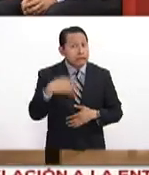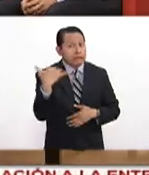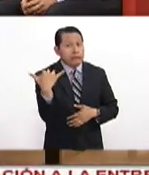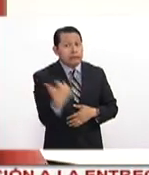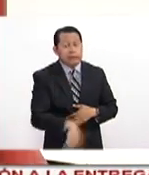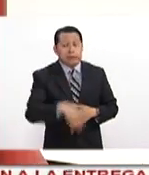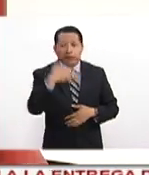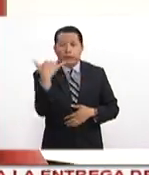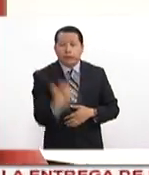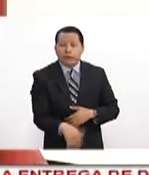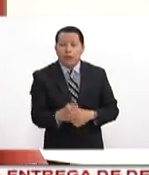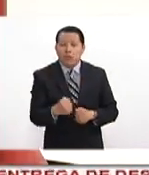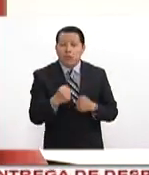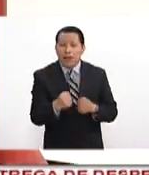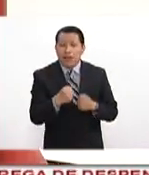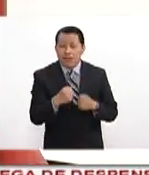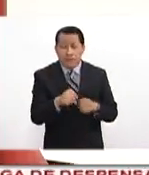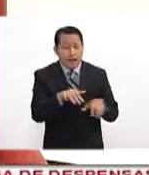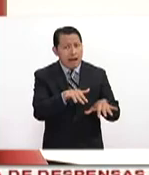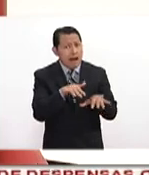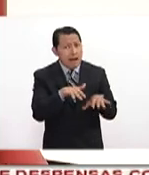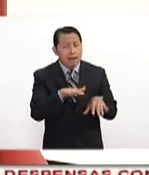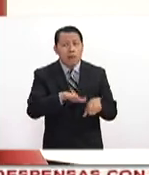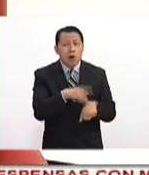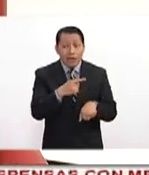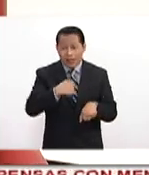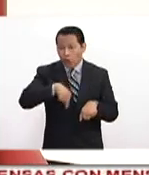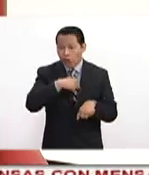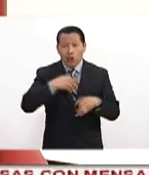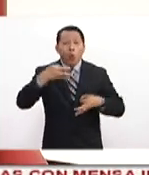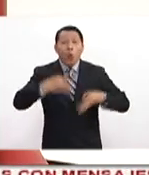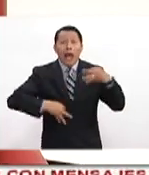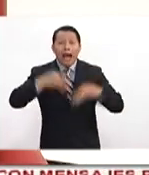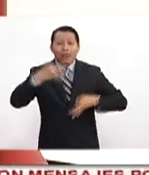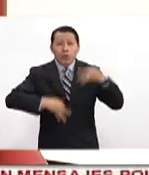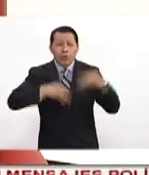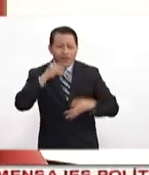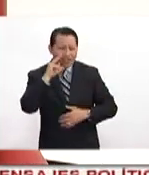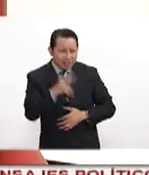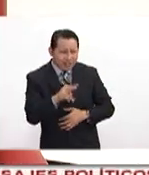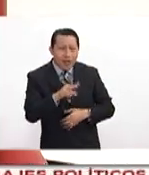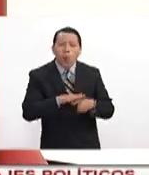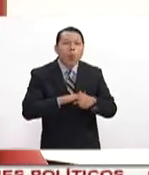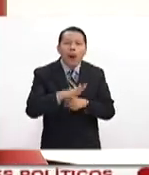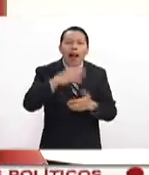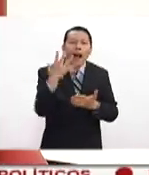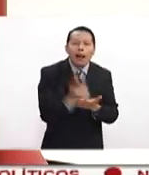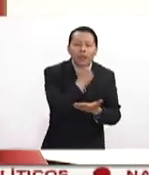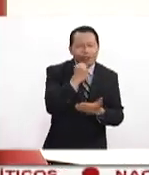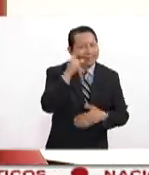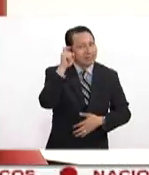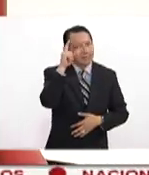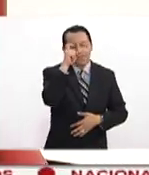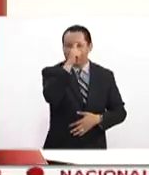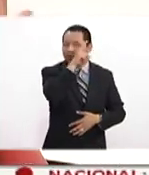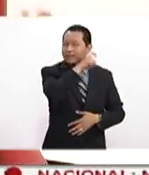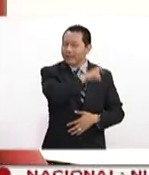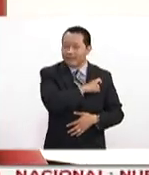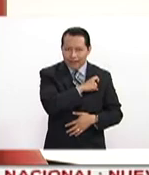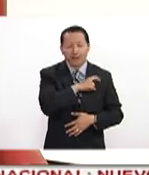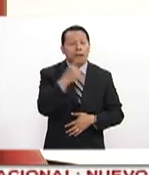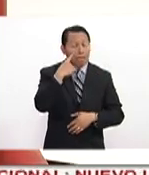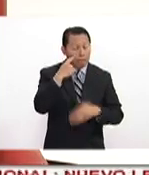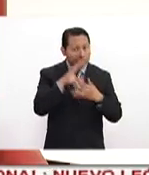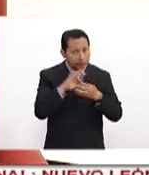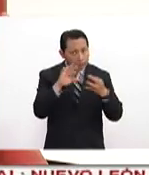increíble, nos hace muy difícil al jurado, ¿no?, decidir quiénes son los niños ganadores. Mira, te puedo contar, como la Secretaría